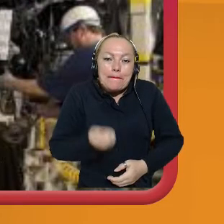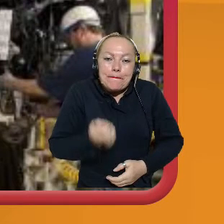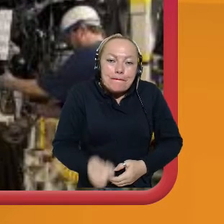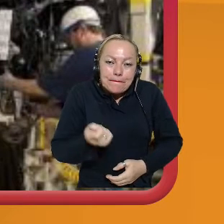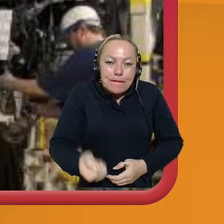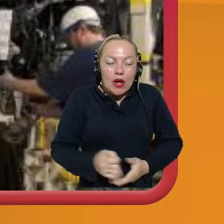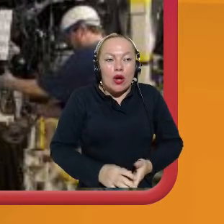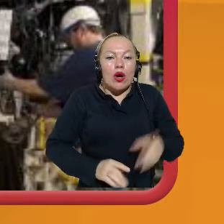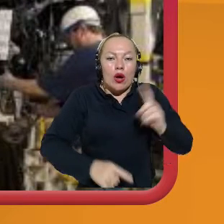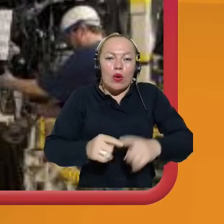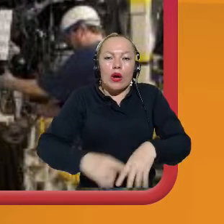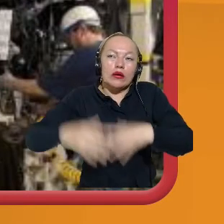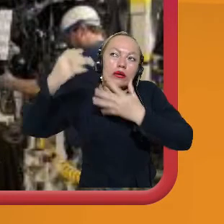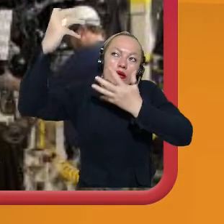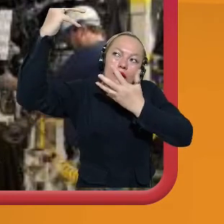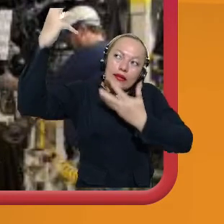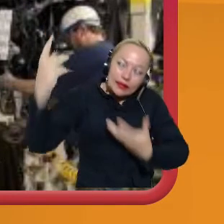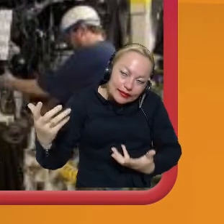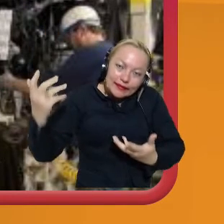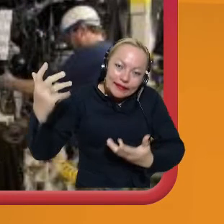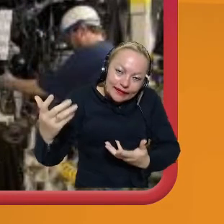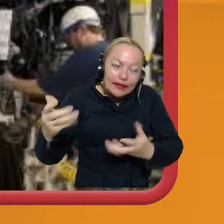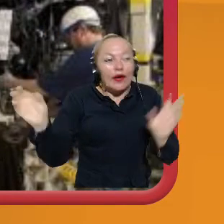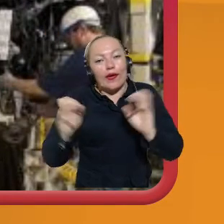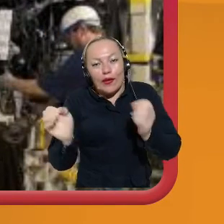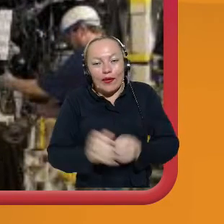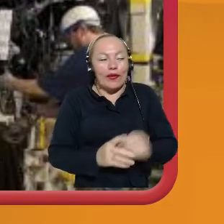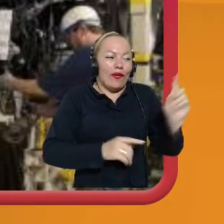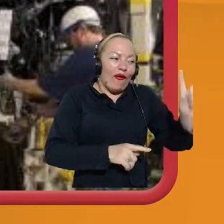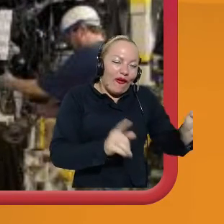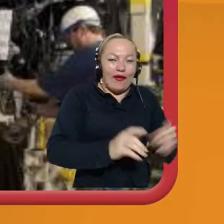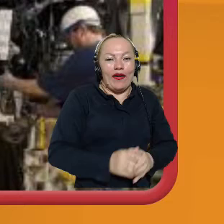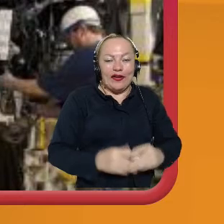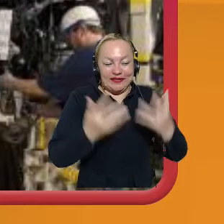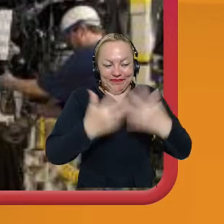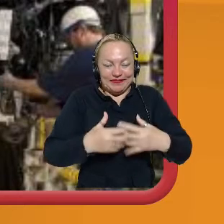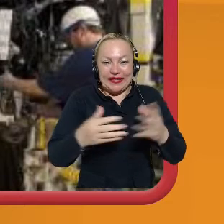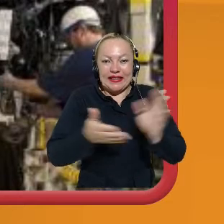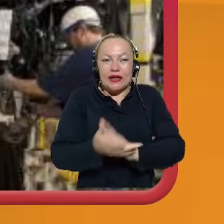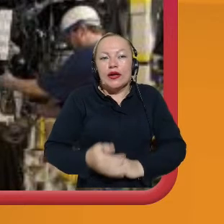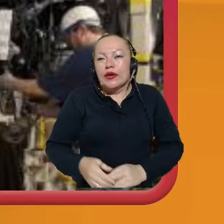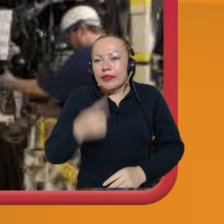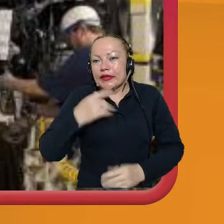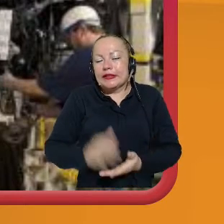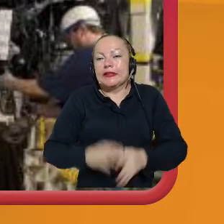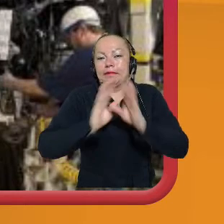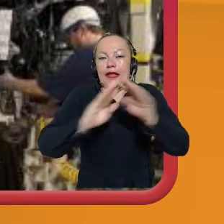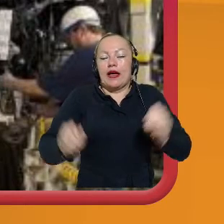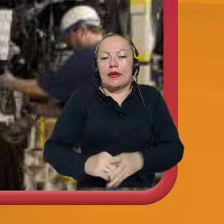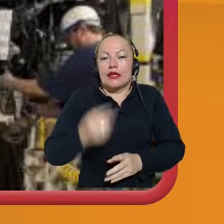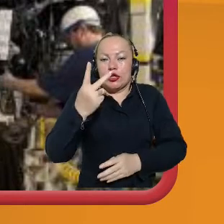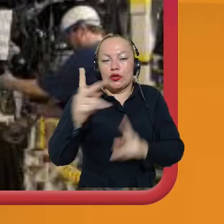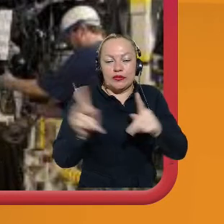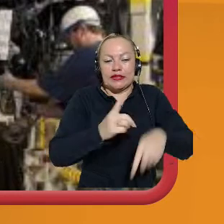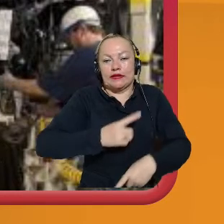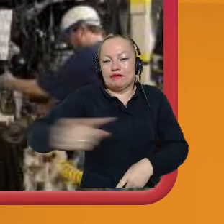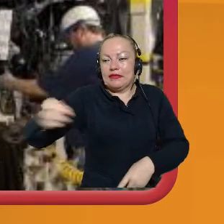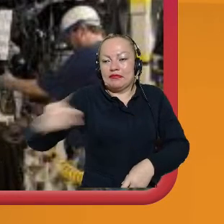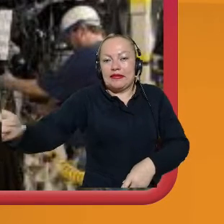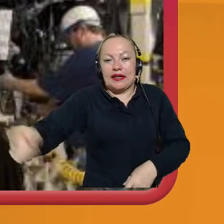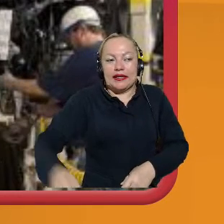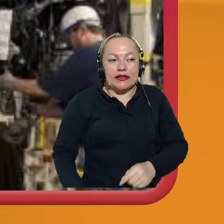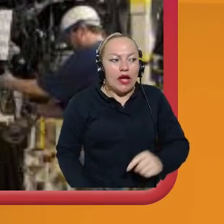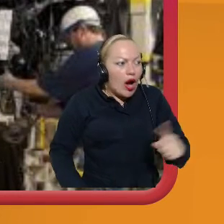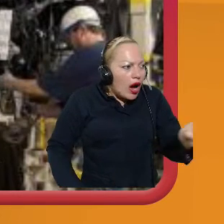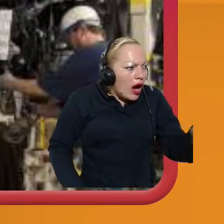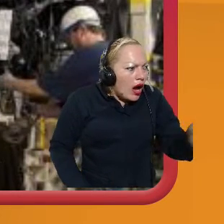se le recarga a otra persona o a otra máquina. Es decir, vamos a tener que salir de dos personas, pero el trabajo hay que seguirlo haciendo. Entonces